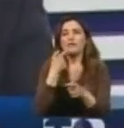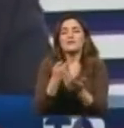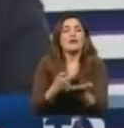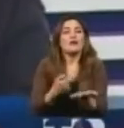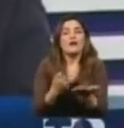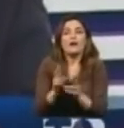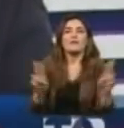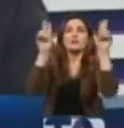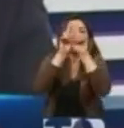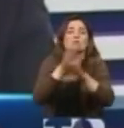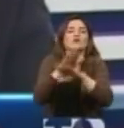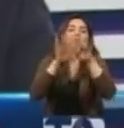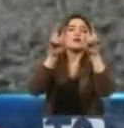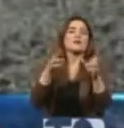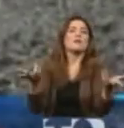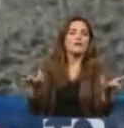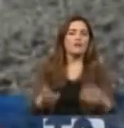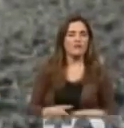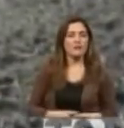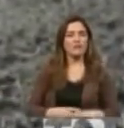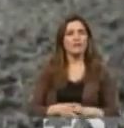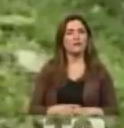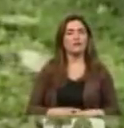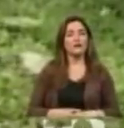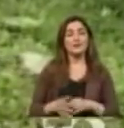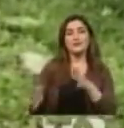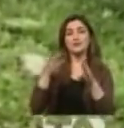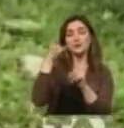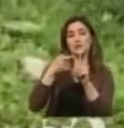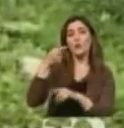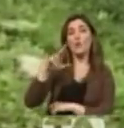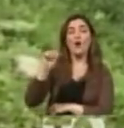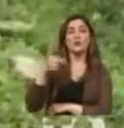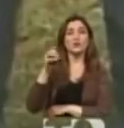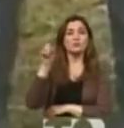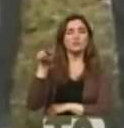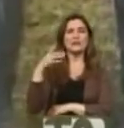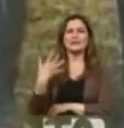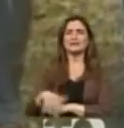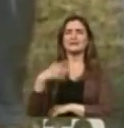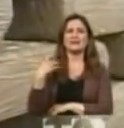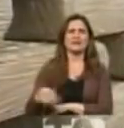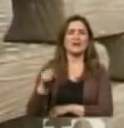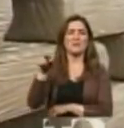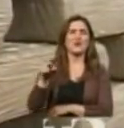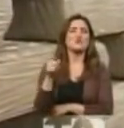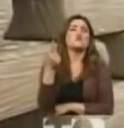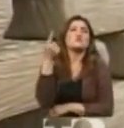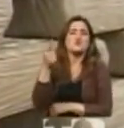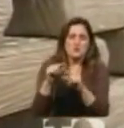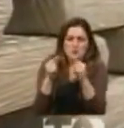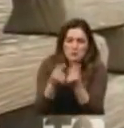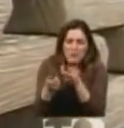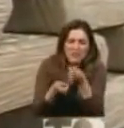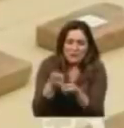Naciones Unidas respecto de estos temas. Ambos coinciden en que alias Guacho es solo uno de los eslabones de la cadena del narcotráfico, que